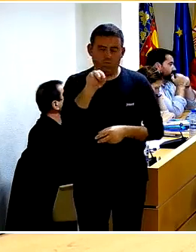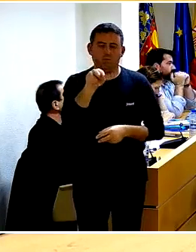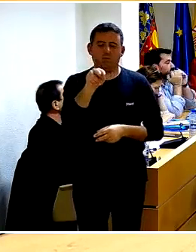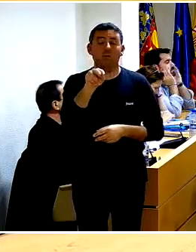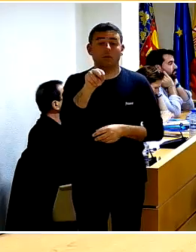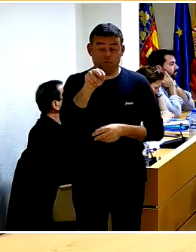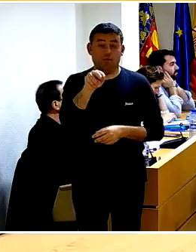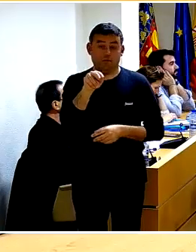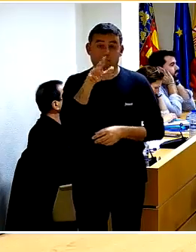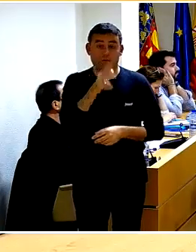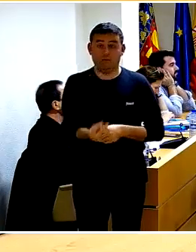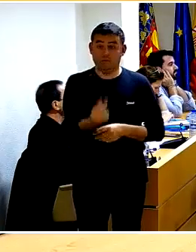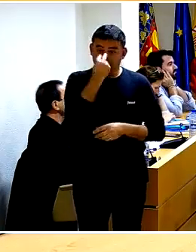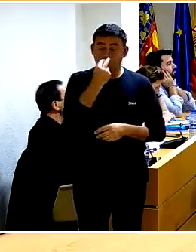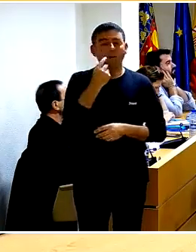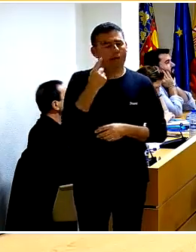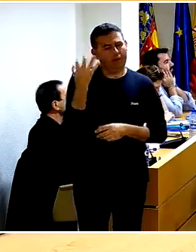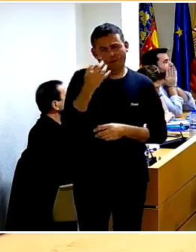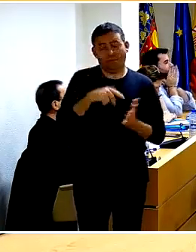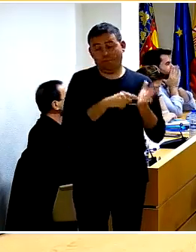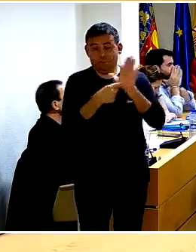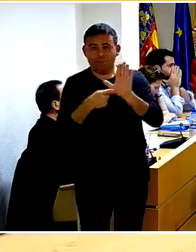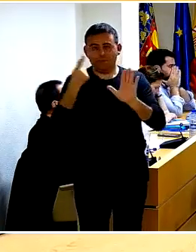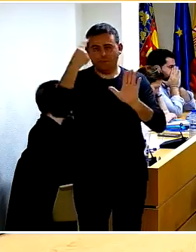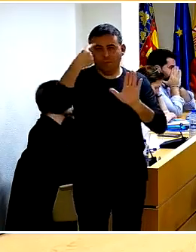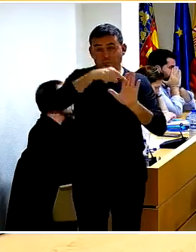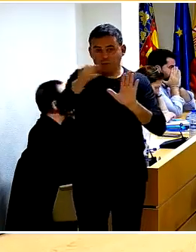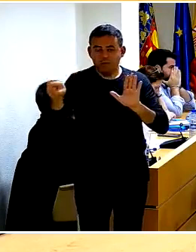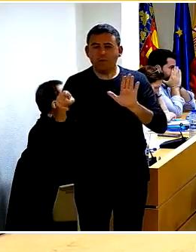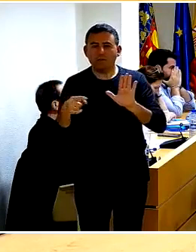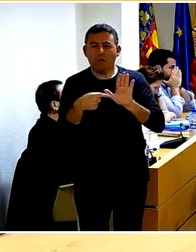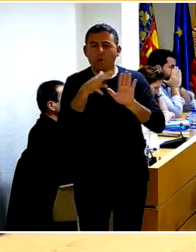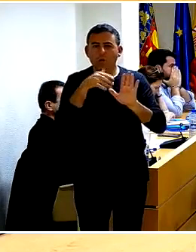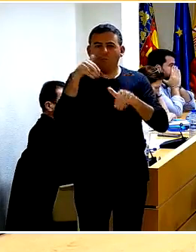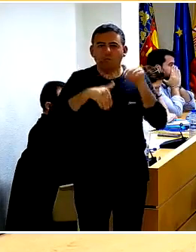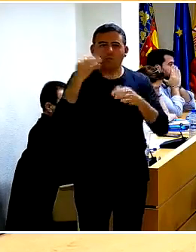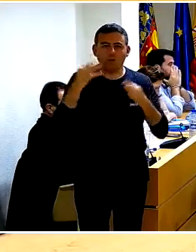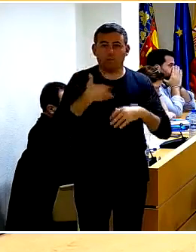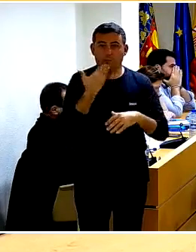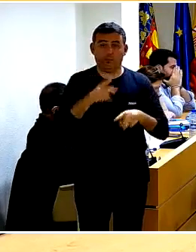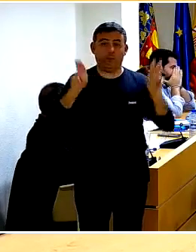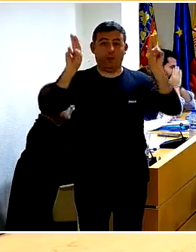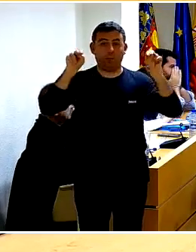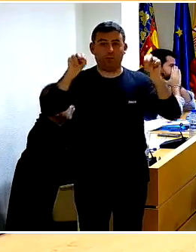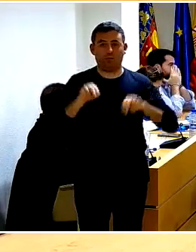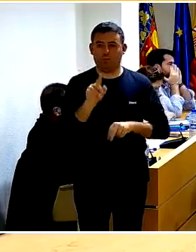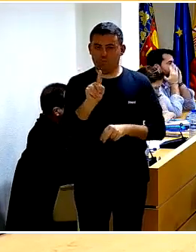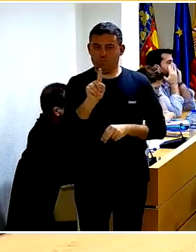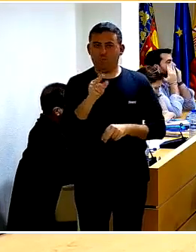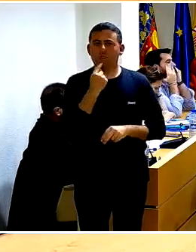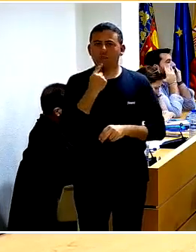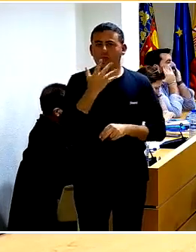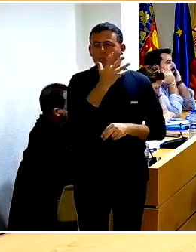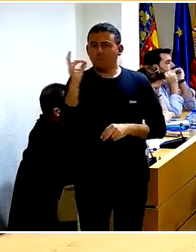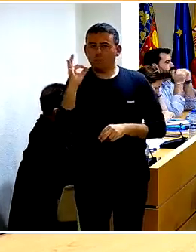Pero es que además este presupuesto es un mal presupuesto. Fíjense que en el capítulo 1, que es el 50%